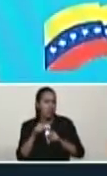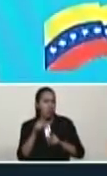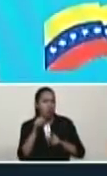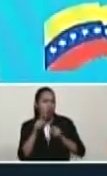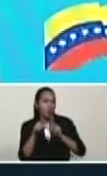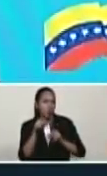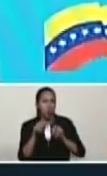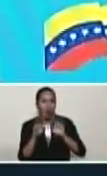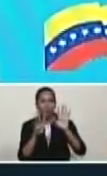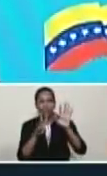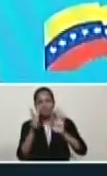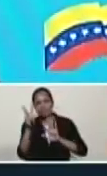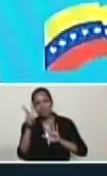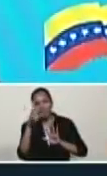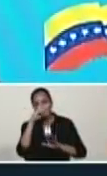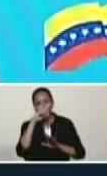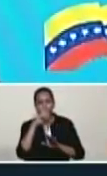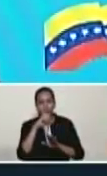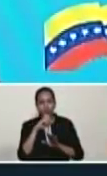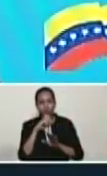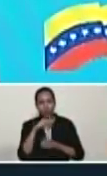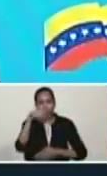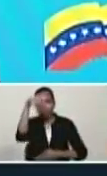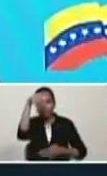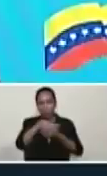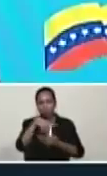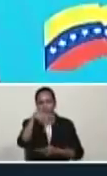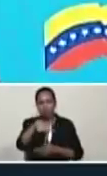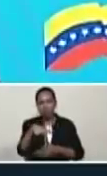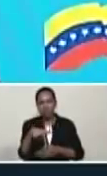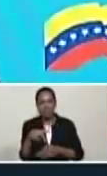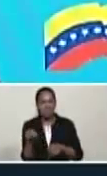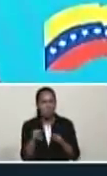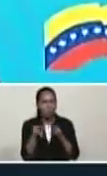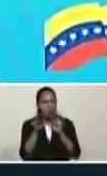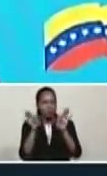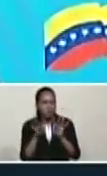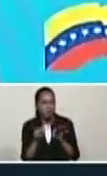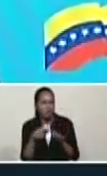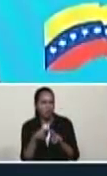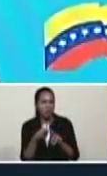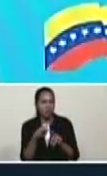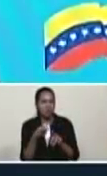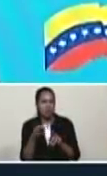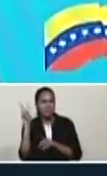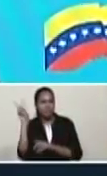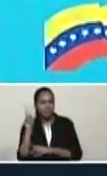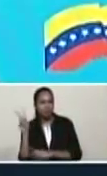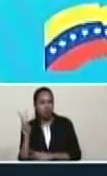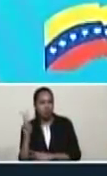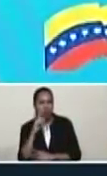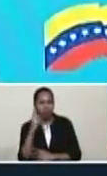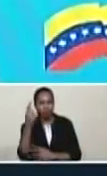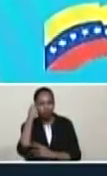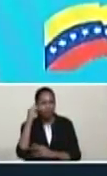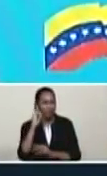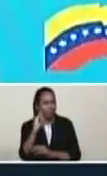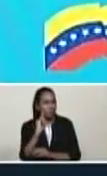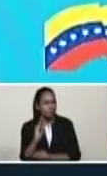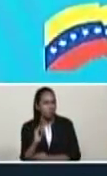años se impuso una dictadura oligárquica empresarial en Venezuela, un día como hoy.